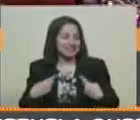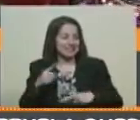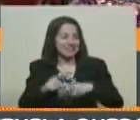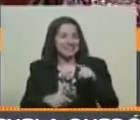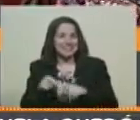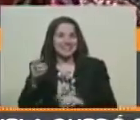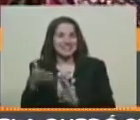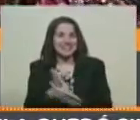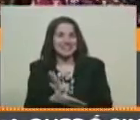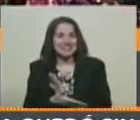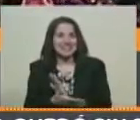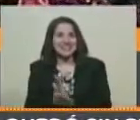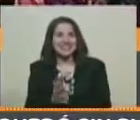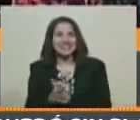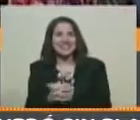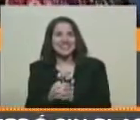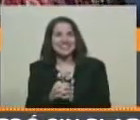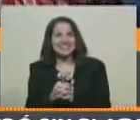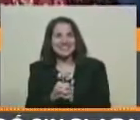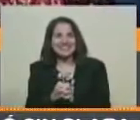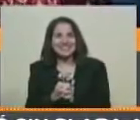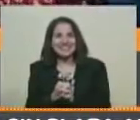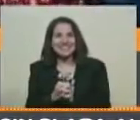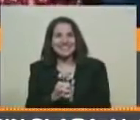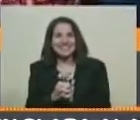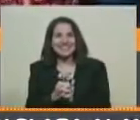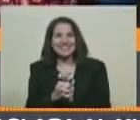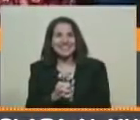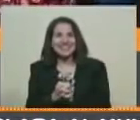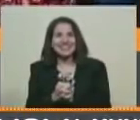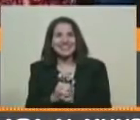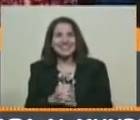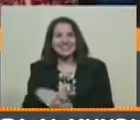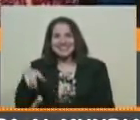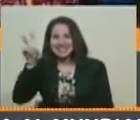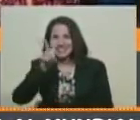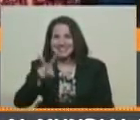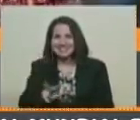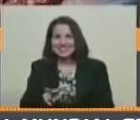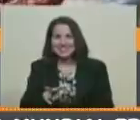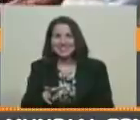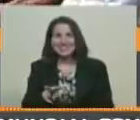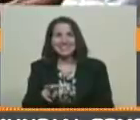anfitrión de por parte de Venezuela.